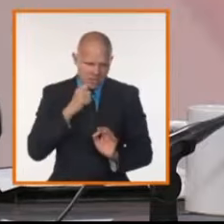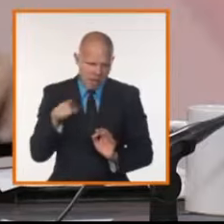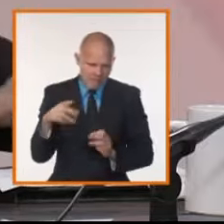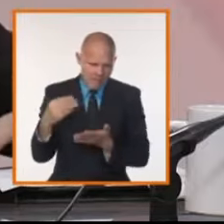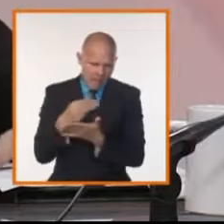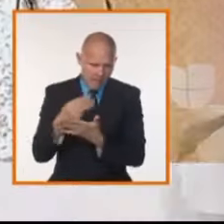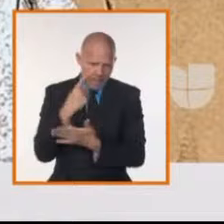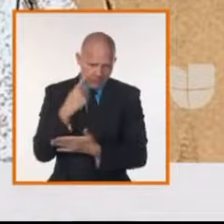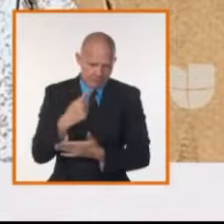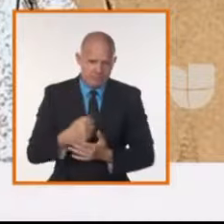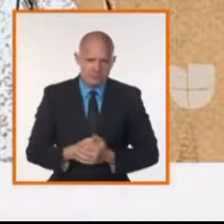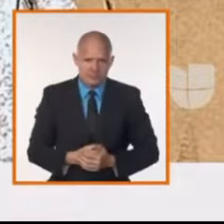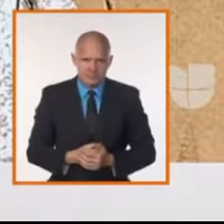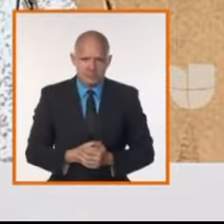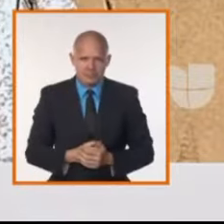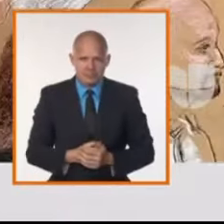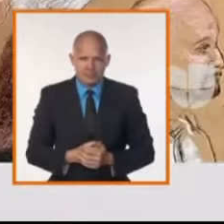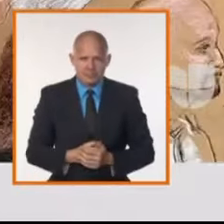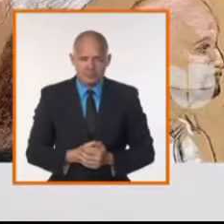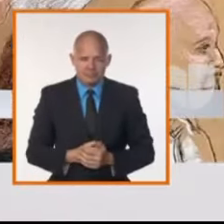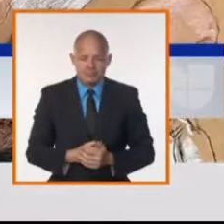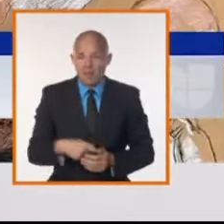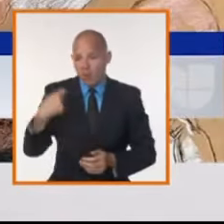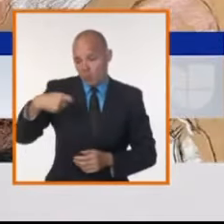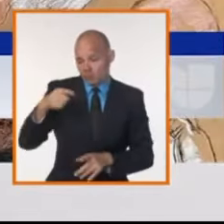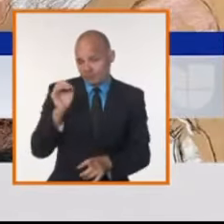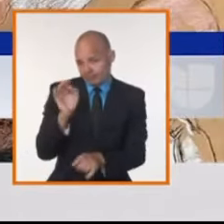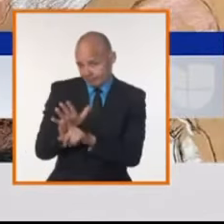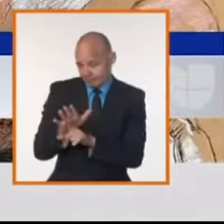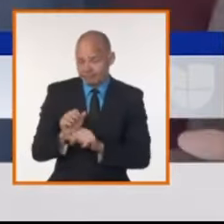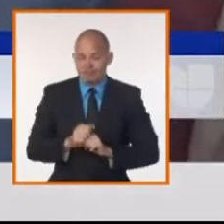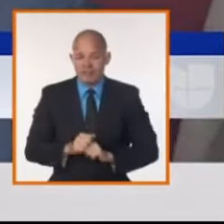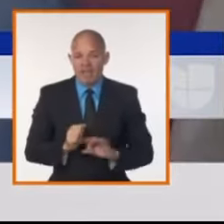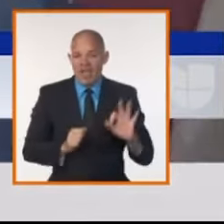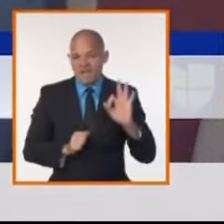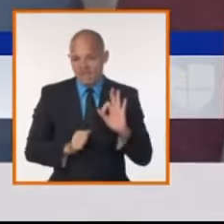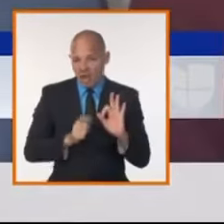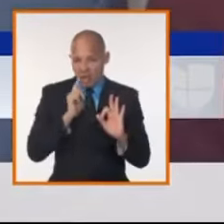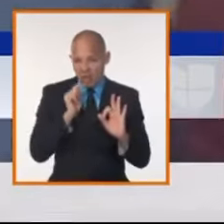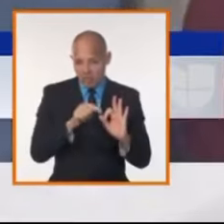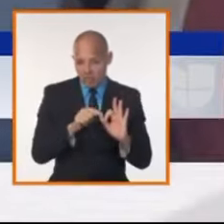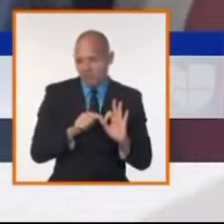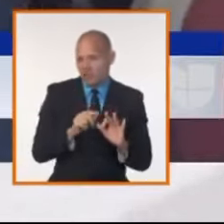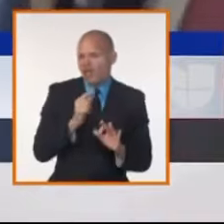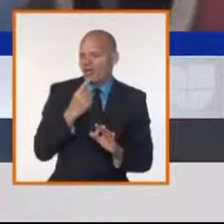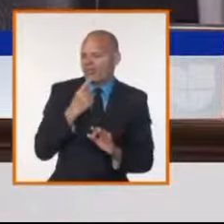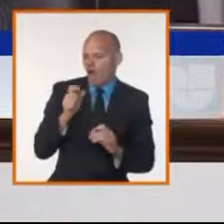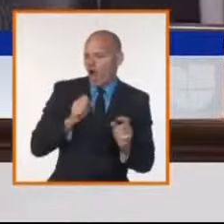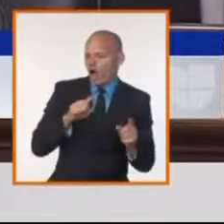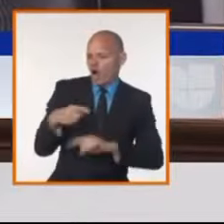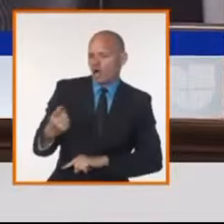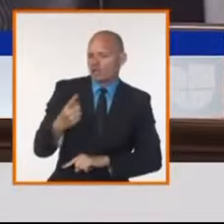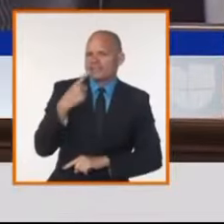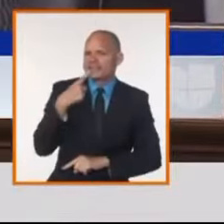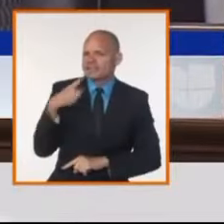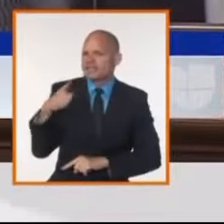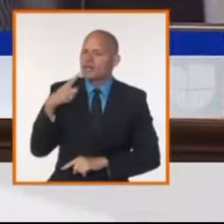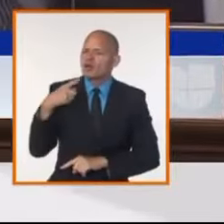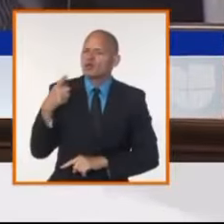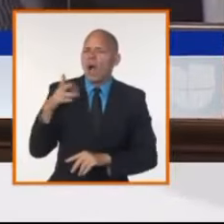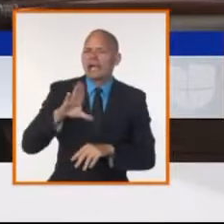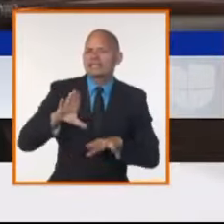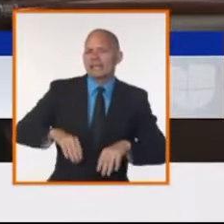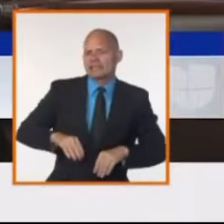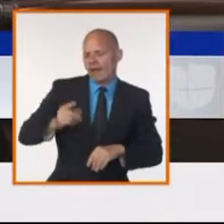tema la fiscal comenzó acusando al senador Bob Menéndez de recibir sobornos y vender el poder de su cargo